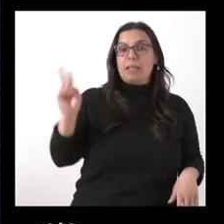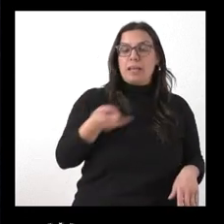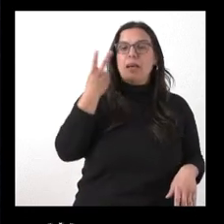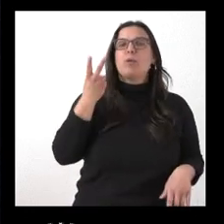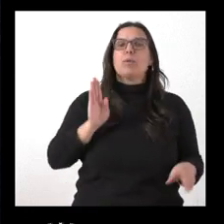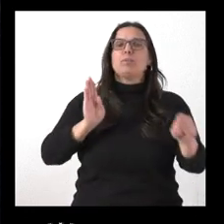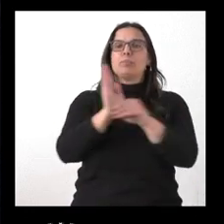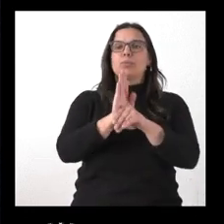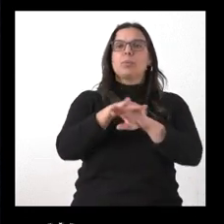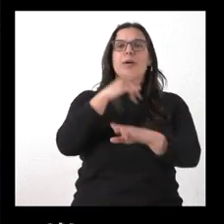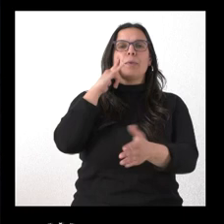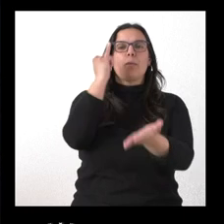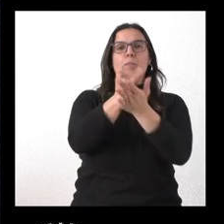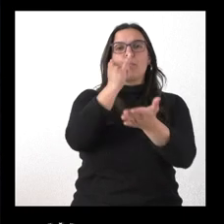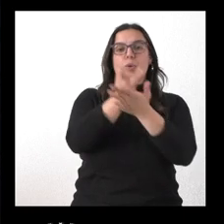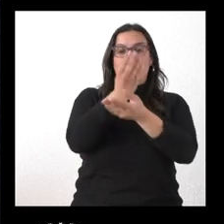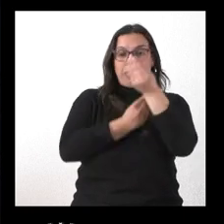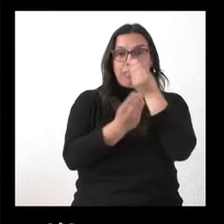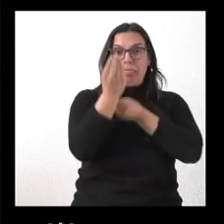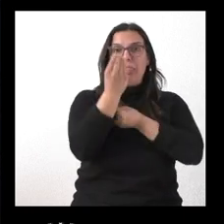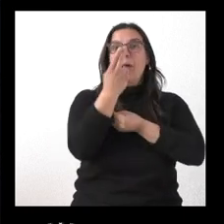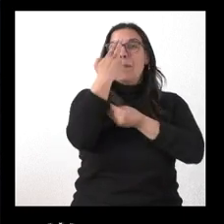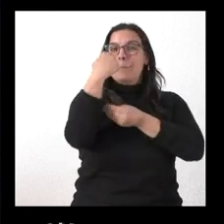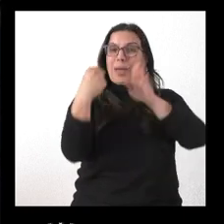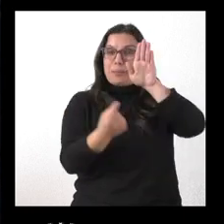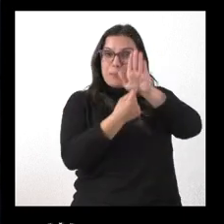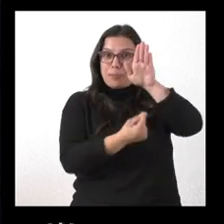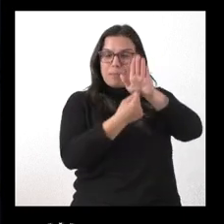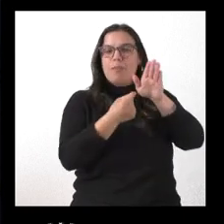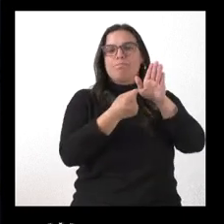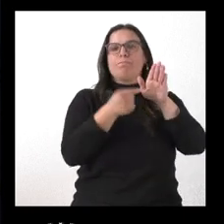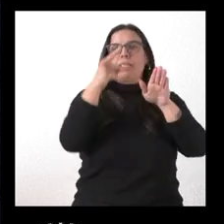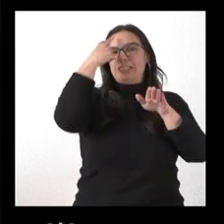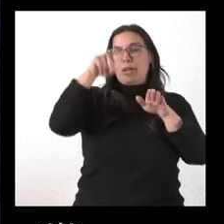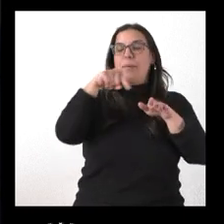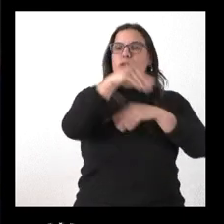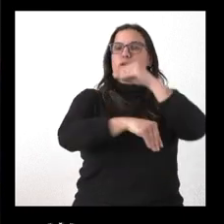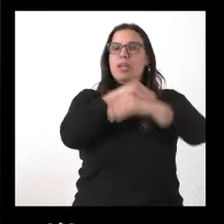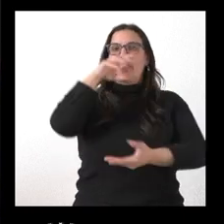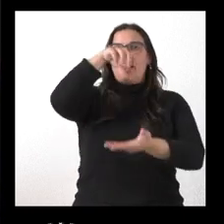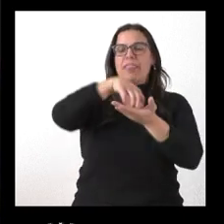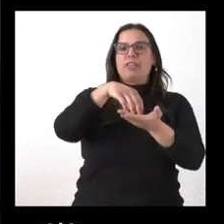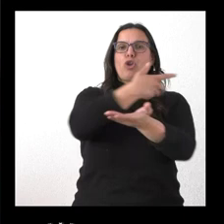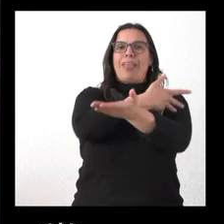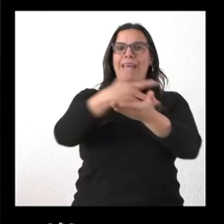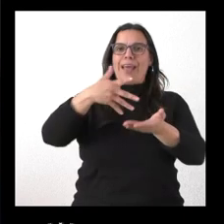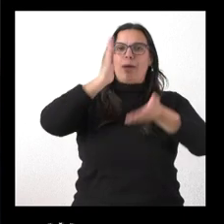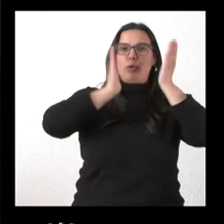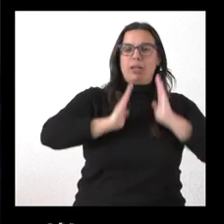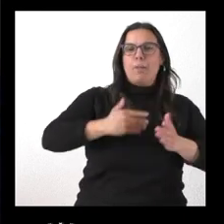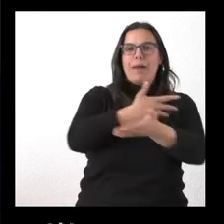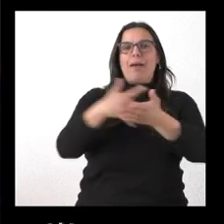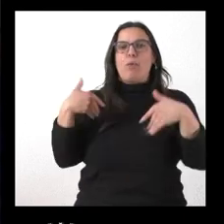de la prueba del talón el recién nacidos es una actividad que como ustedes conocen lo desarrolla el centro de hemoterapia y emulación